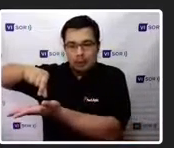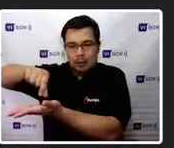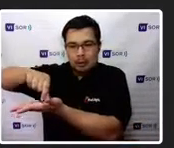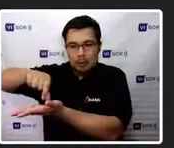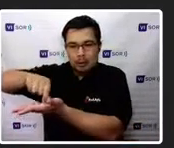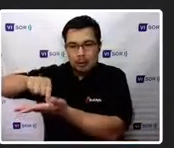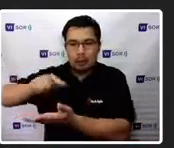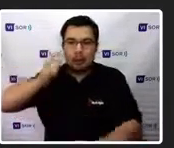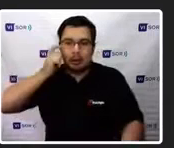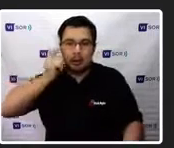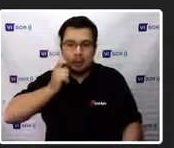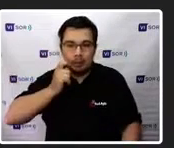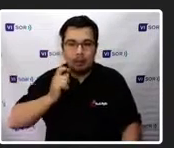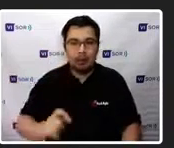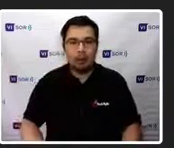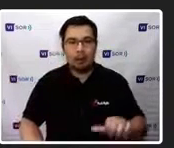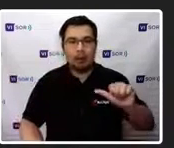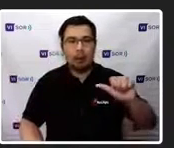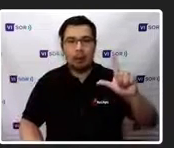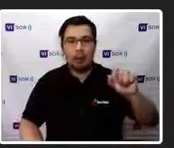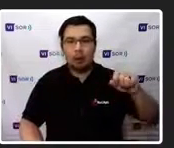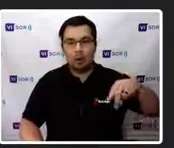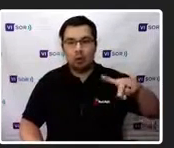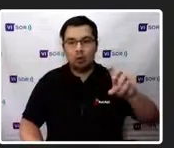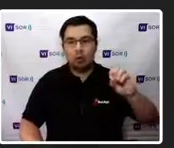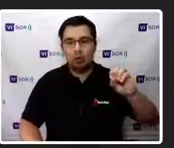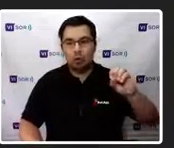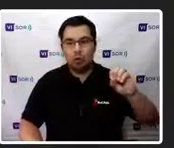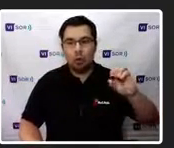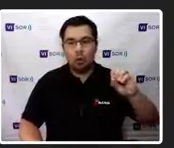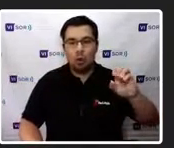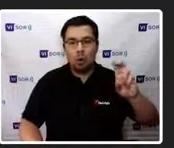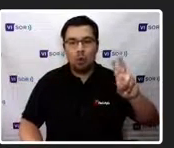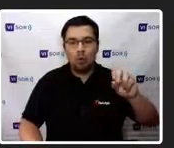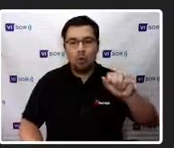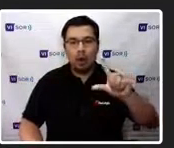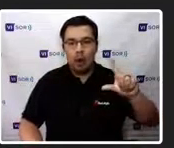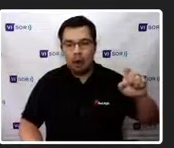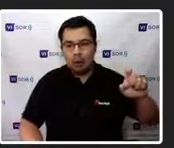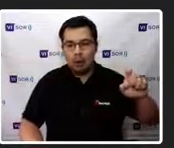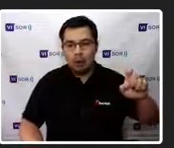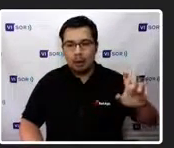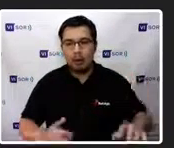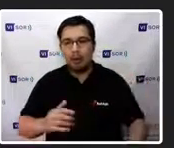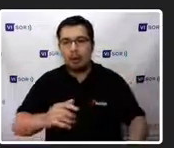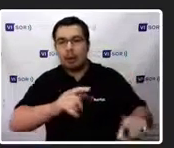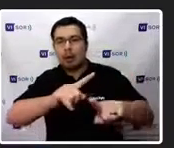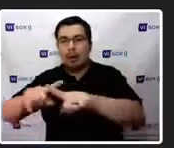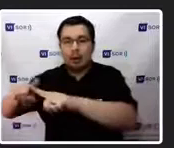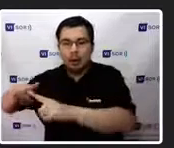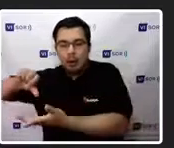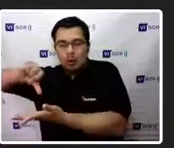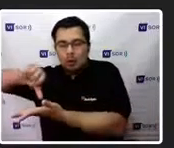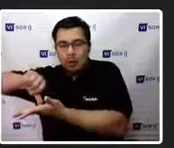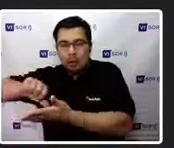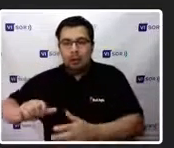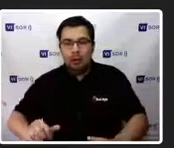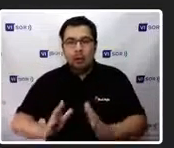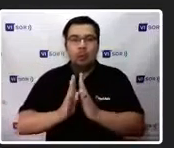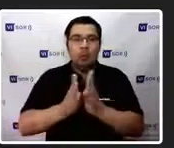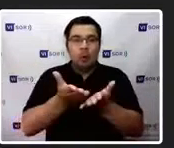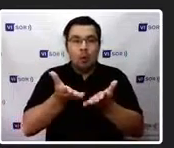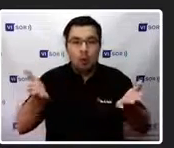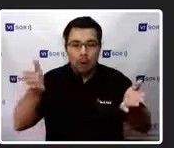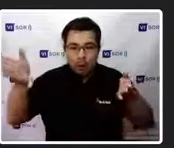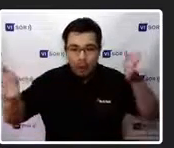en Antonio Varas, en Providencia. Así que los invito por favor a acercarse. Si tienen cualquier duda, las directoras y directores de carrera los